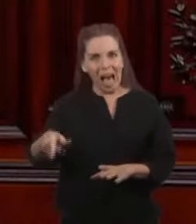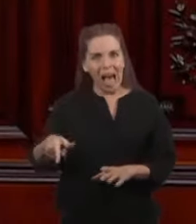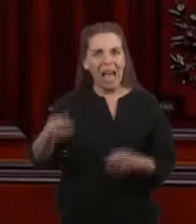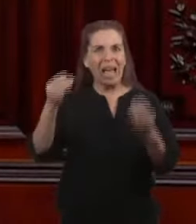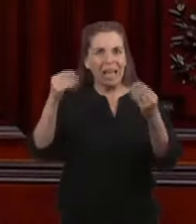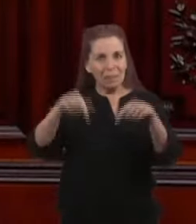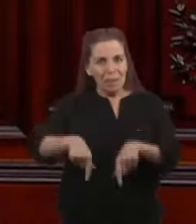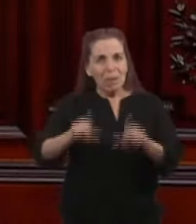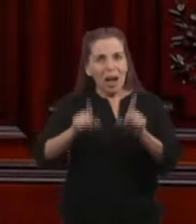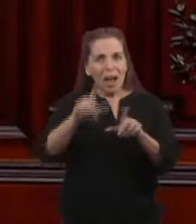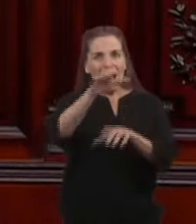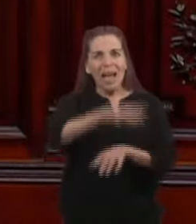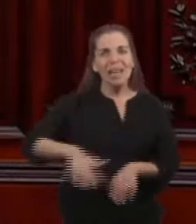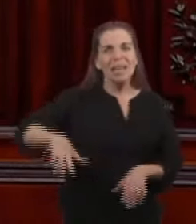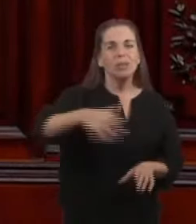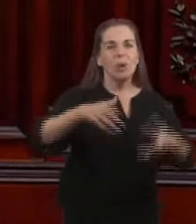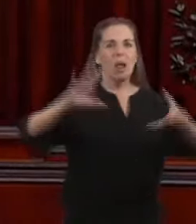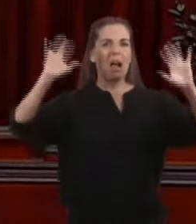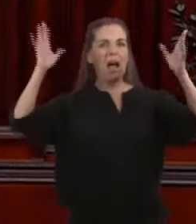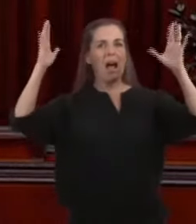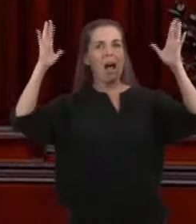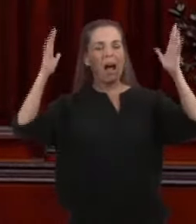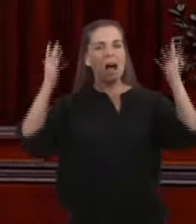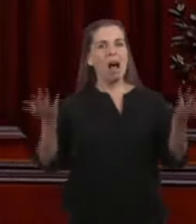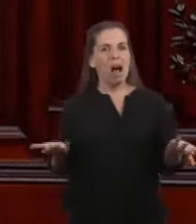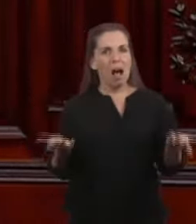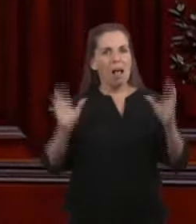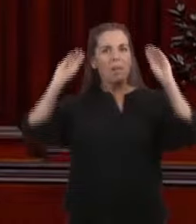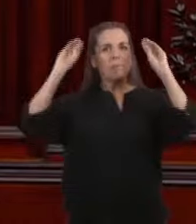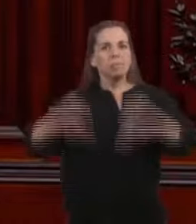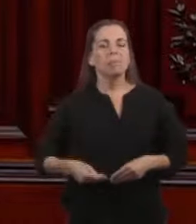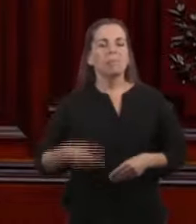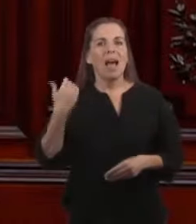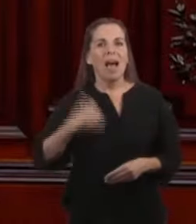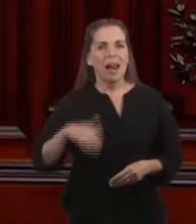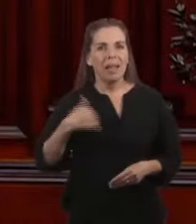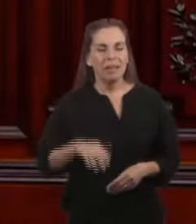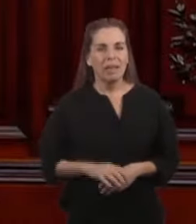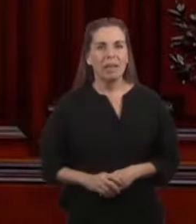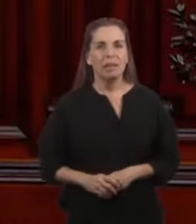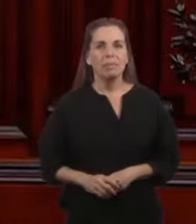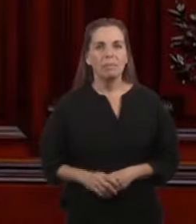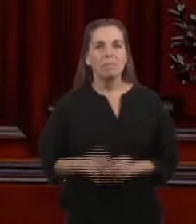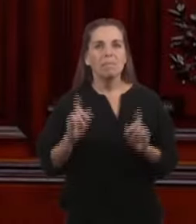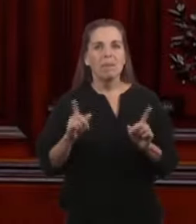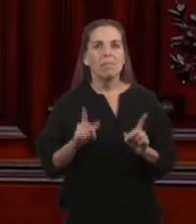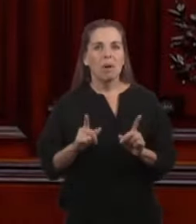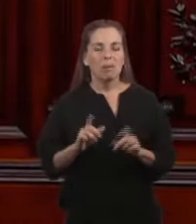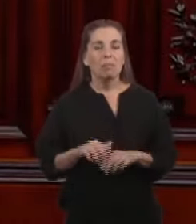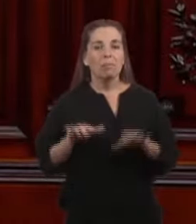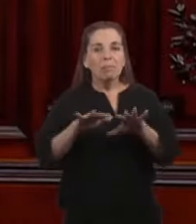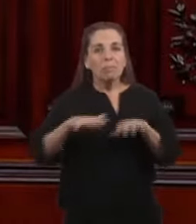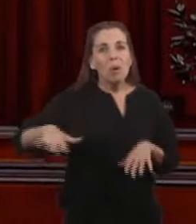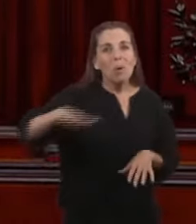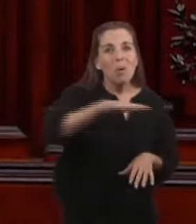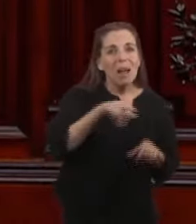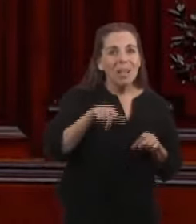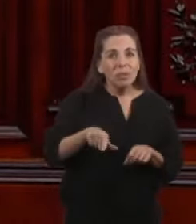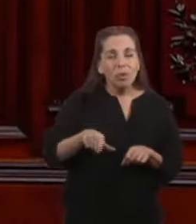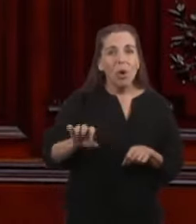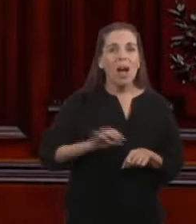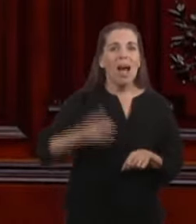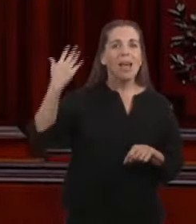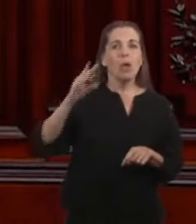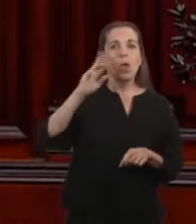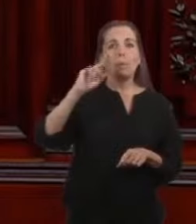llena y en medio de enorme algarabía el difol de la Argentina ese difol que fue festejado y aplaudido de